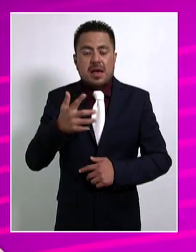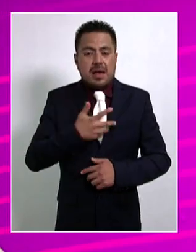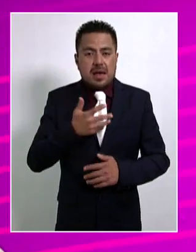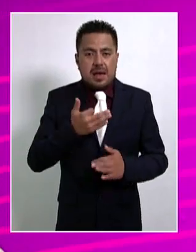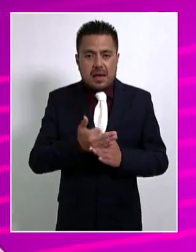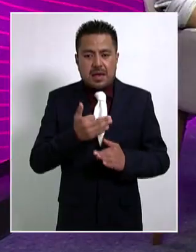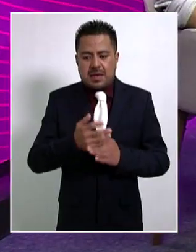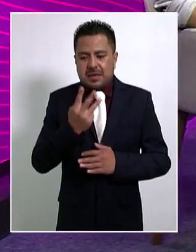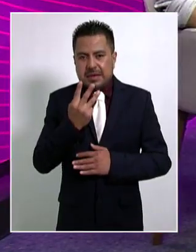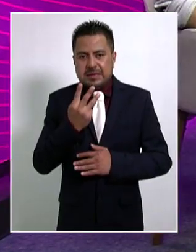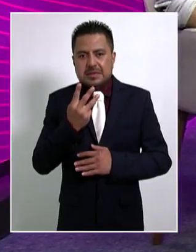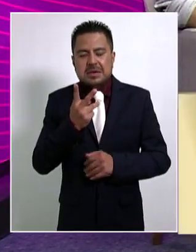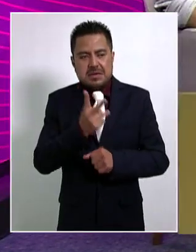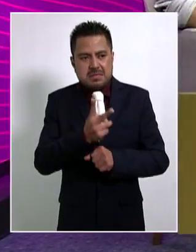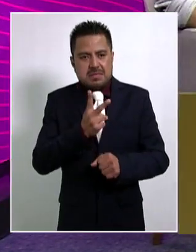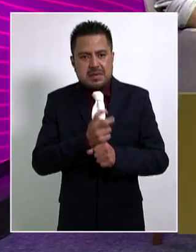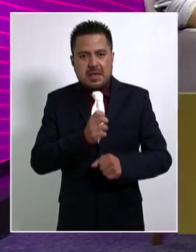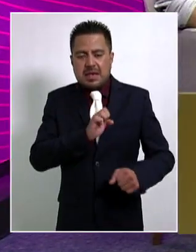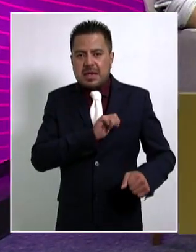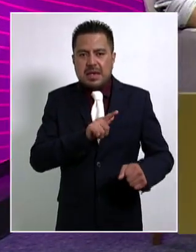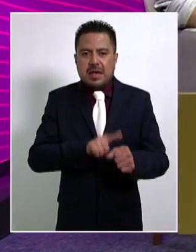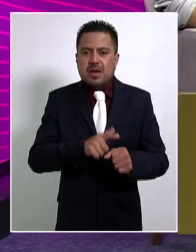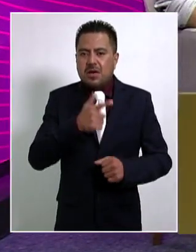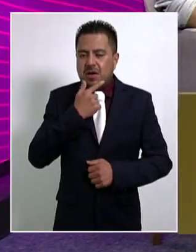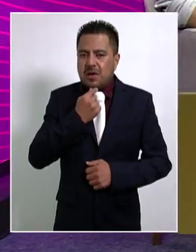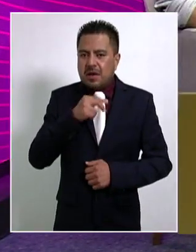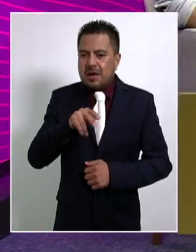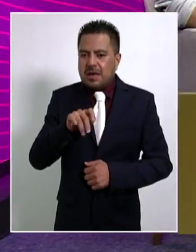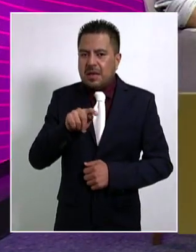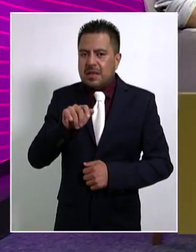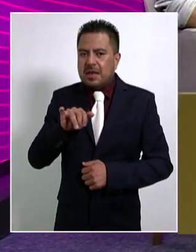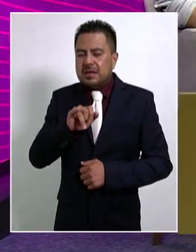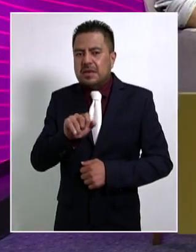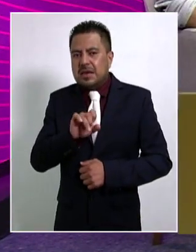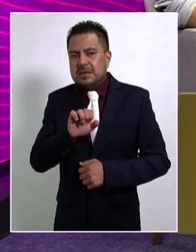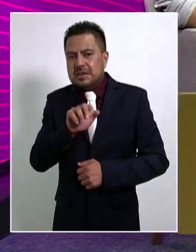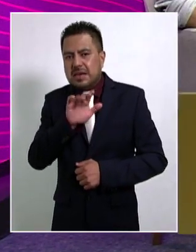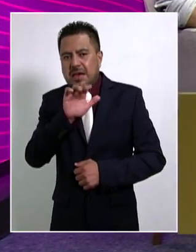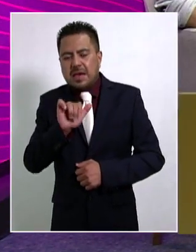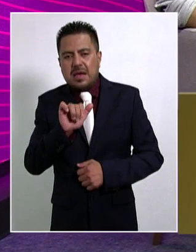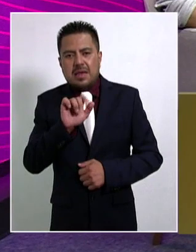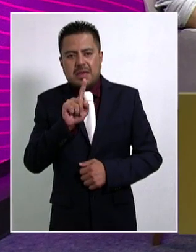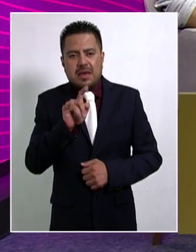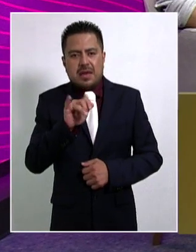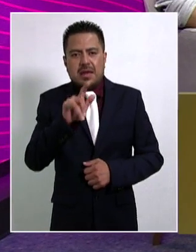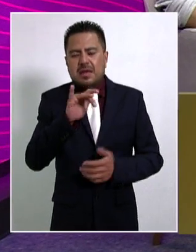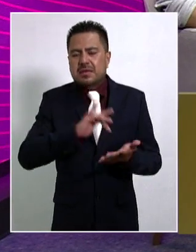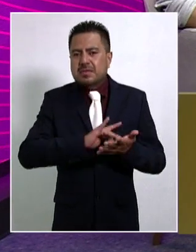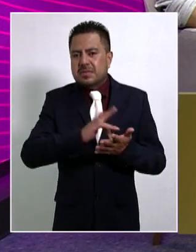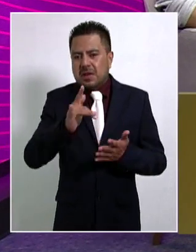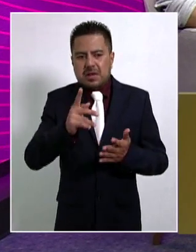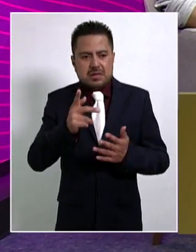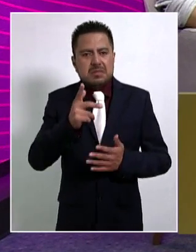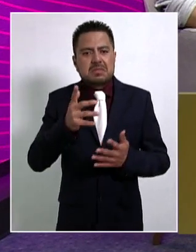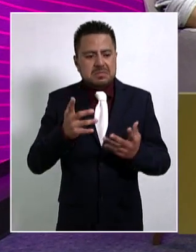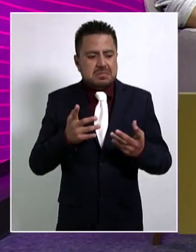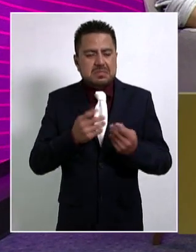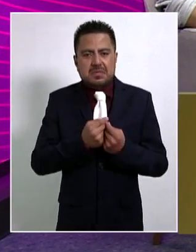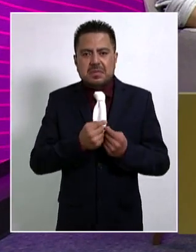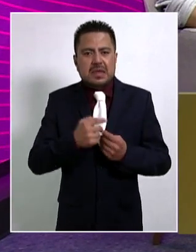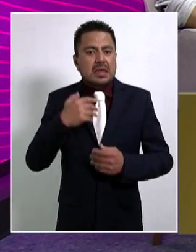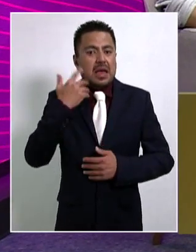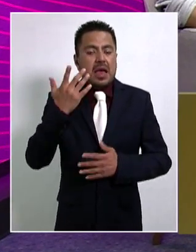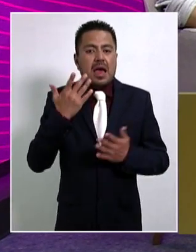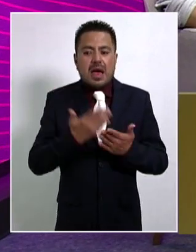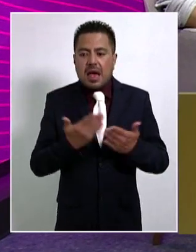a nuestras tres invitadas, invitado Nathan, Jessica, Daniela, muchas gracias por estar aquí de nuevo. Y quisiera